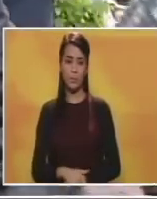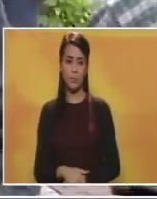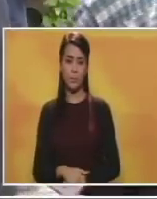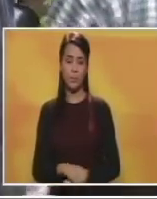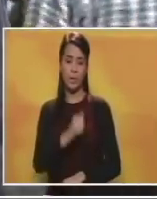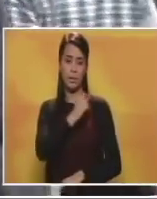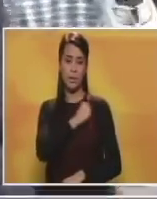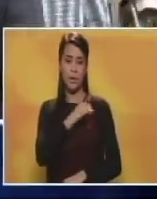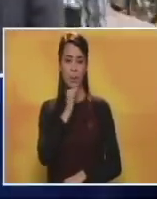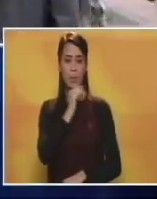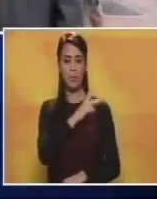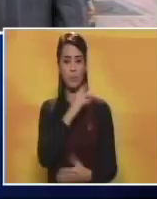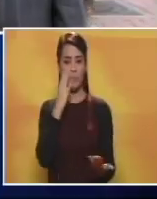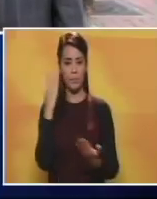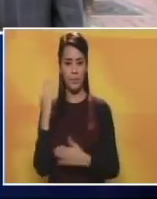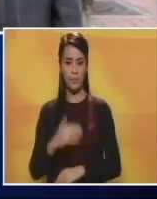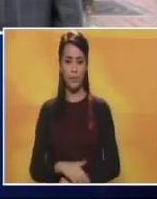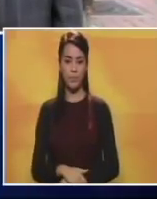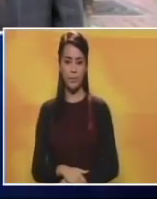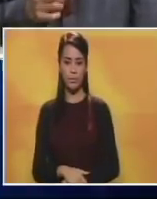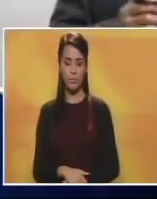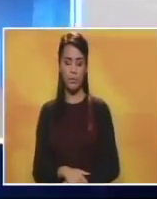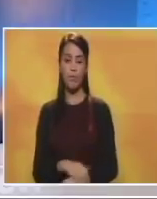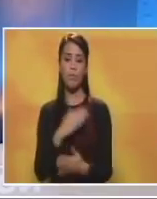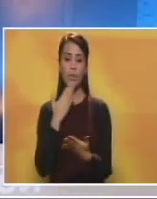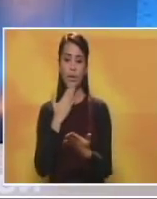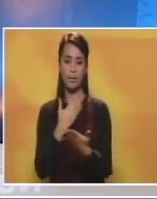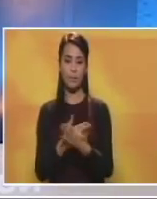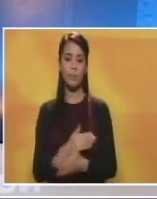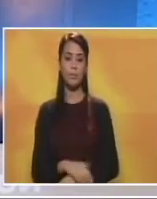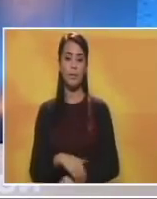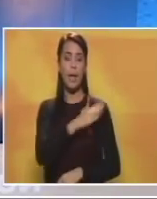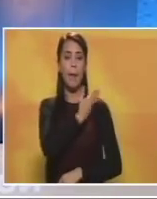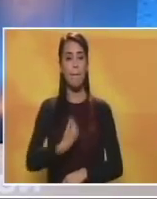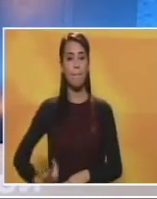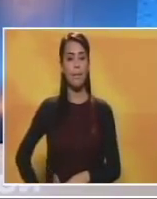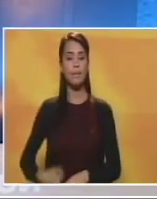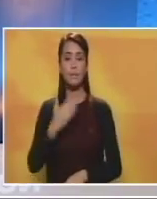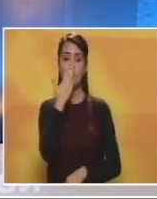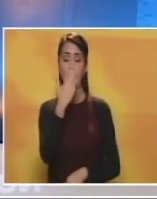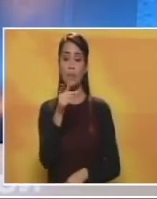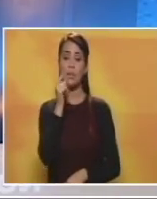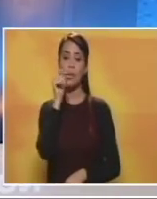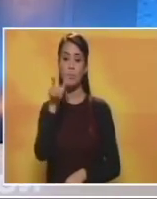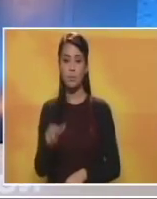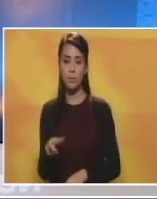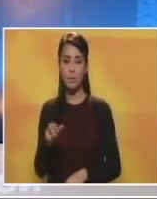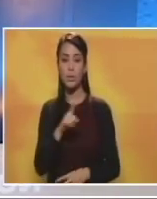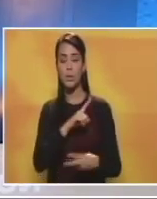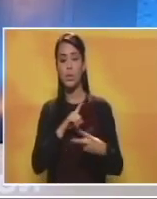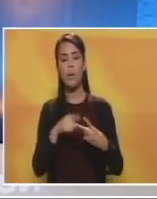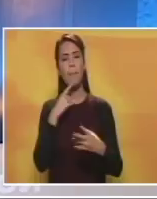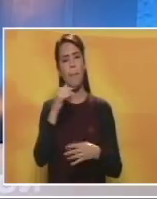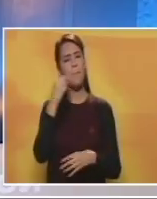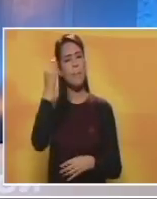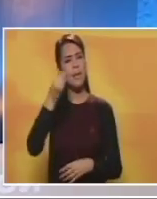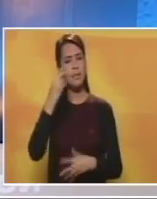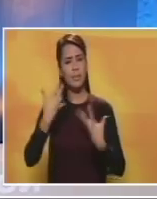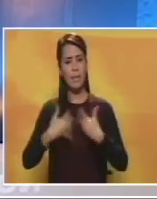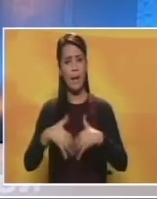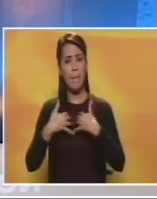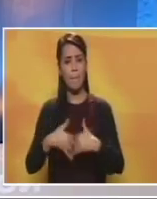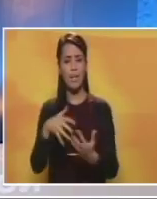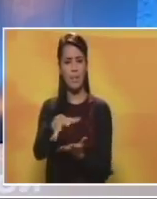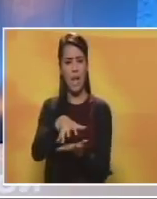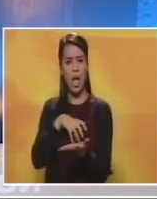En Chacao, Santiago Gutiérrez, Noticiero Venevisión. Muchísimas gracias, Santiago. El presidente del Frente, Alberto Müller Rojas, Juan Simosa, considera que la empresa